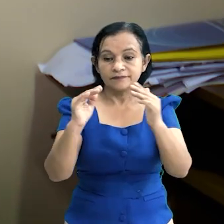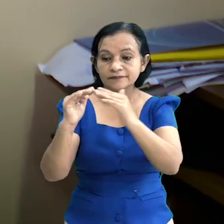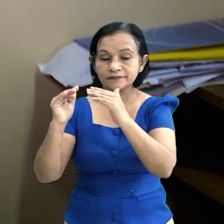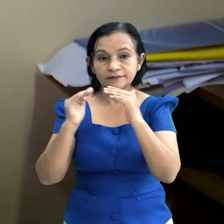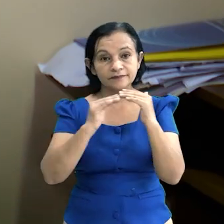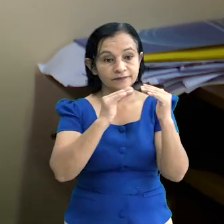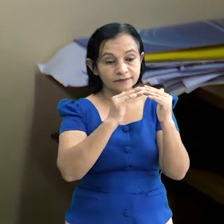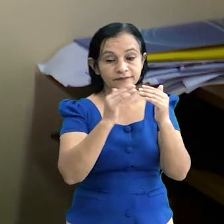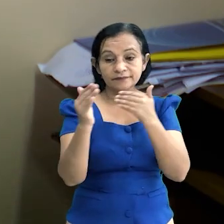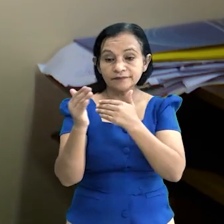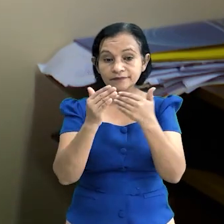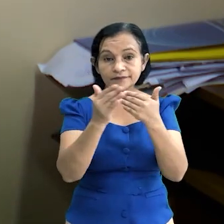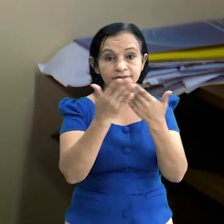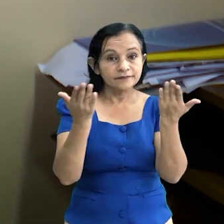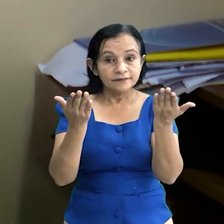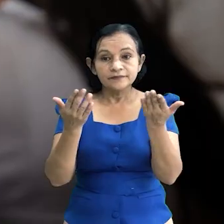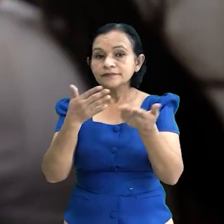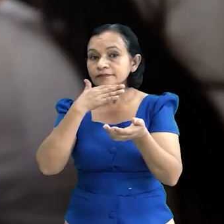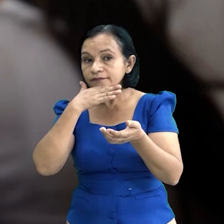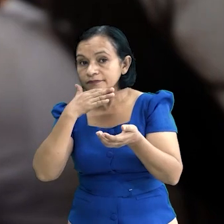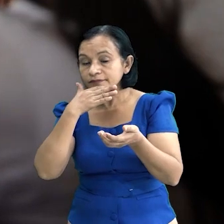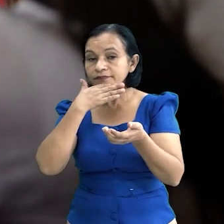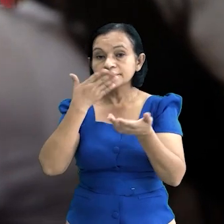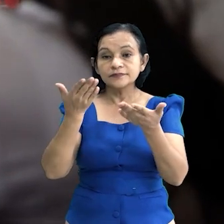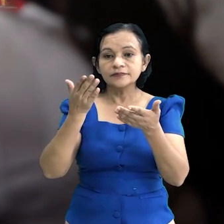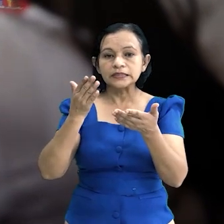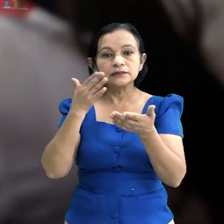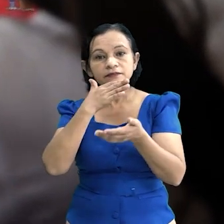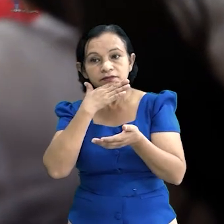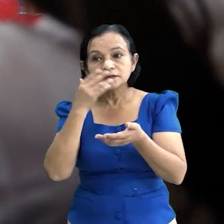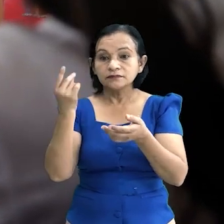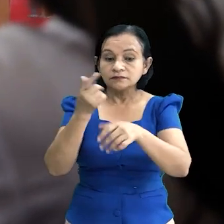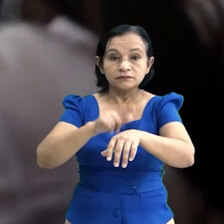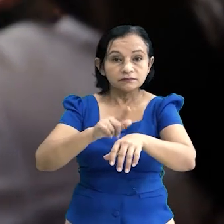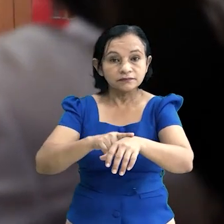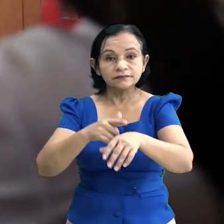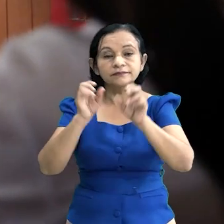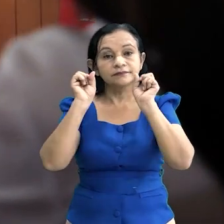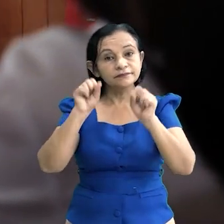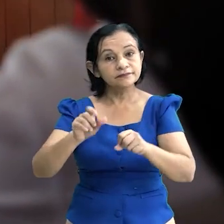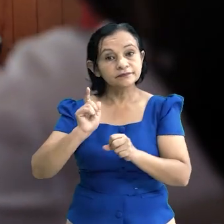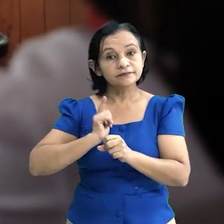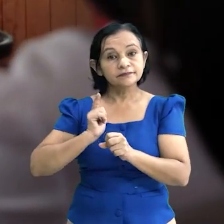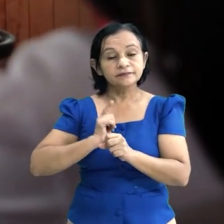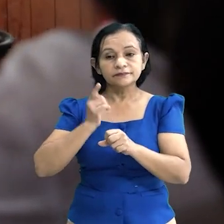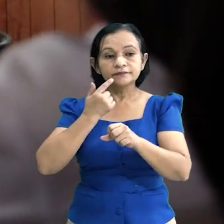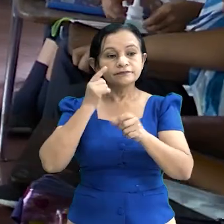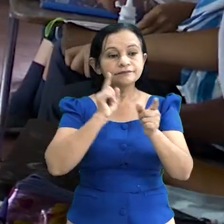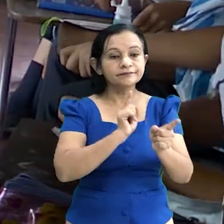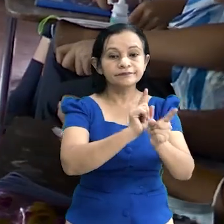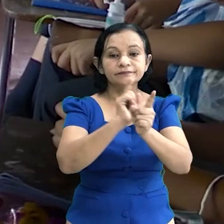va a ser tener esa dificultad de, a la hora de una emergencia que tengamos, pues